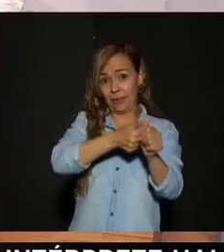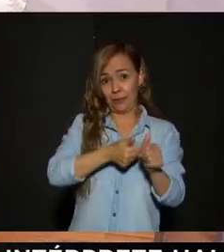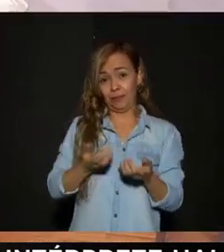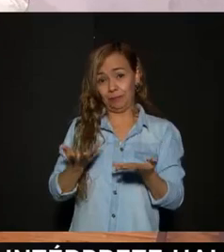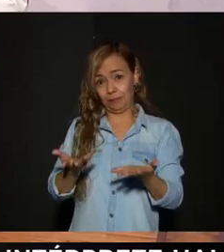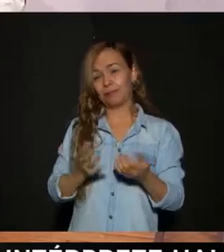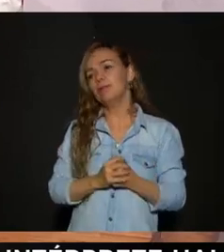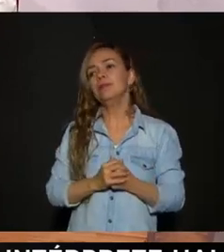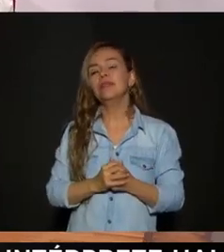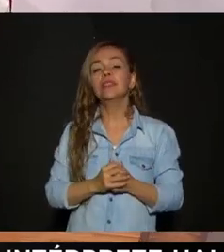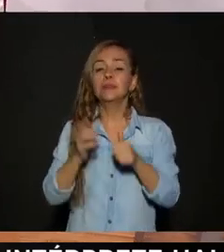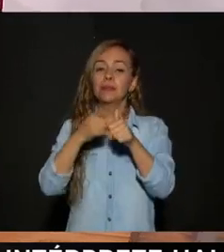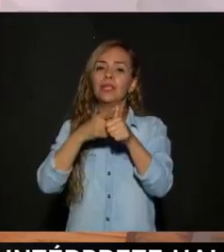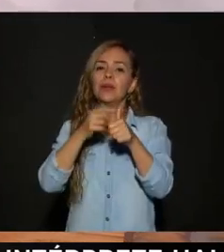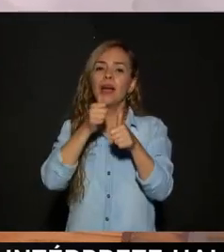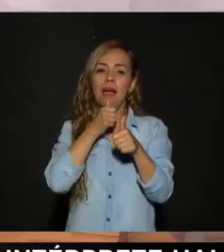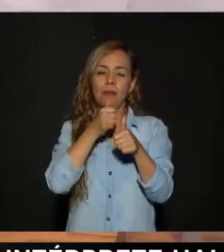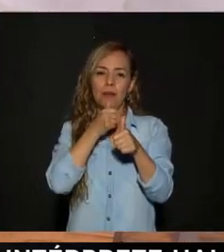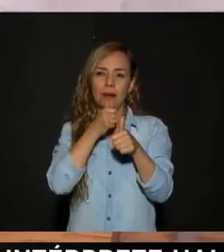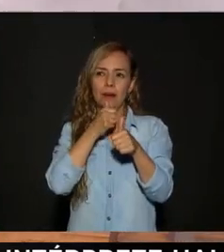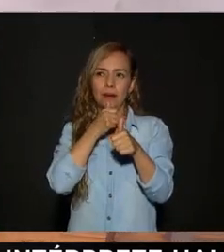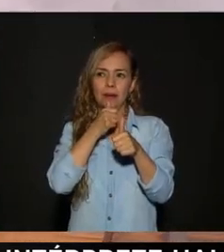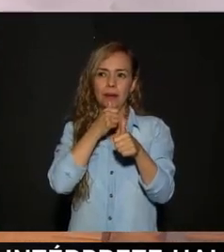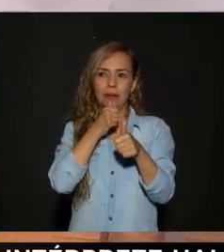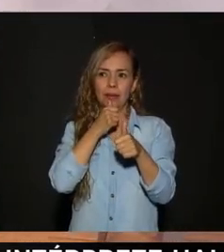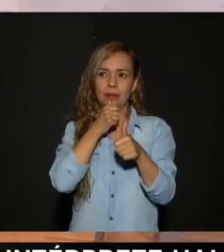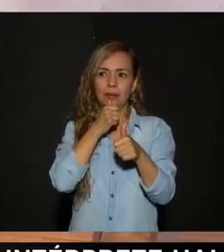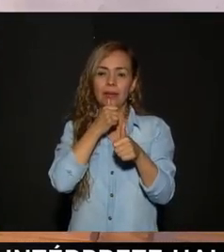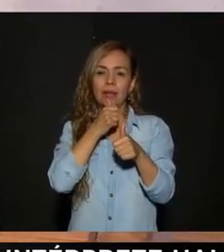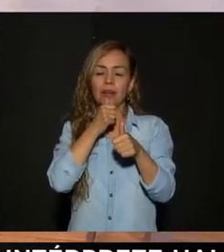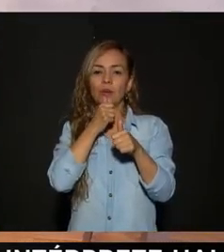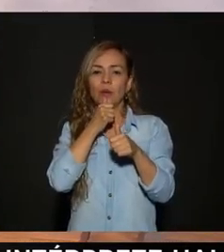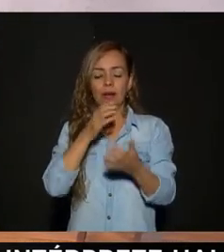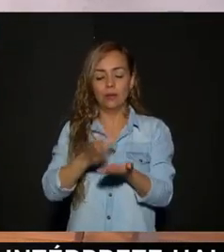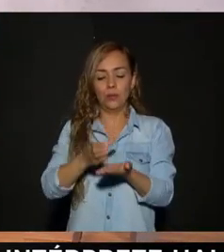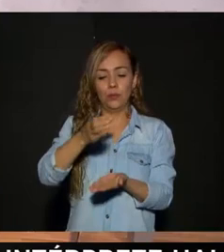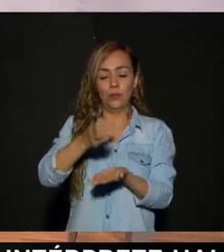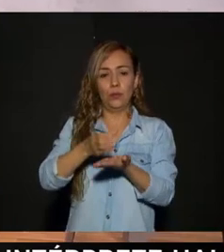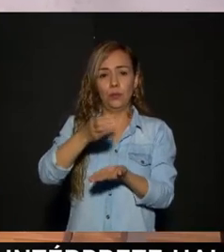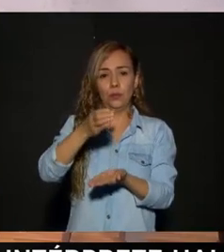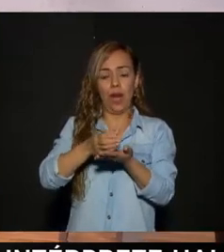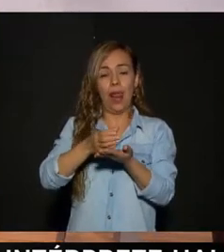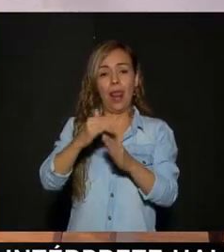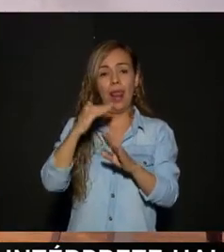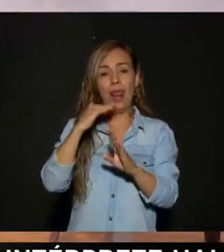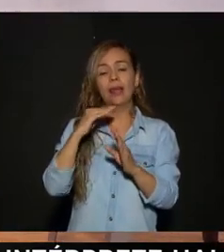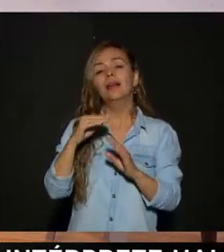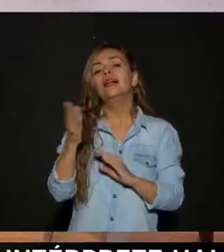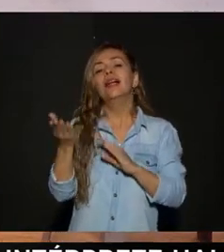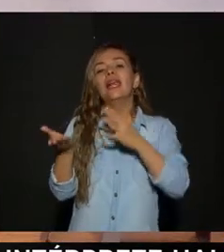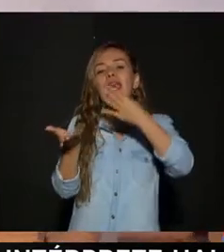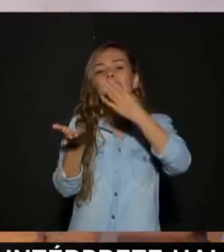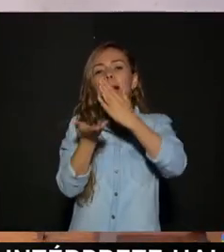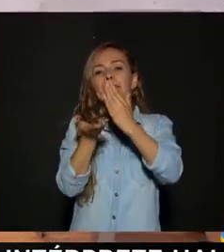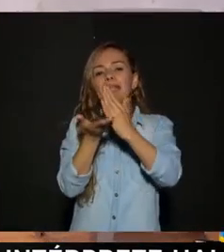entonces, el agua. Vamos a echar agua. Agüita. A la mitad del recipiente. Empieza tú, por